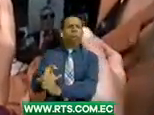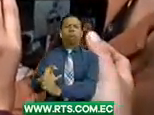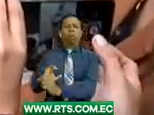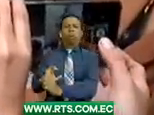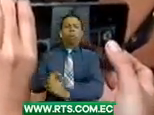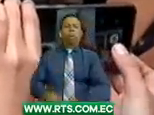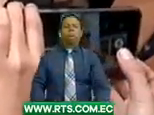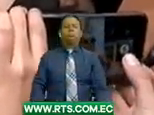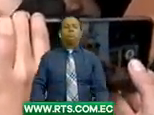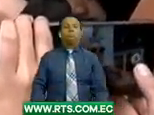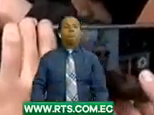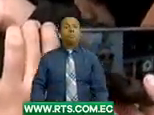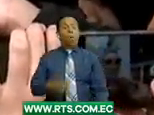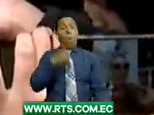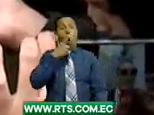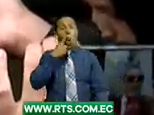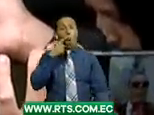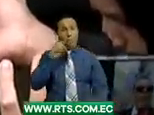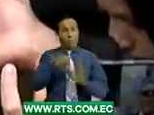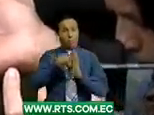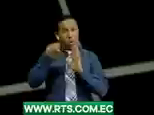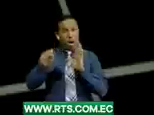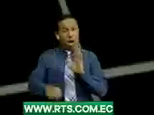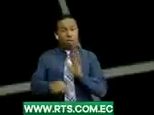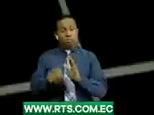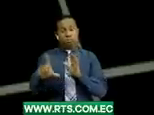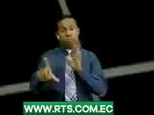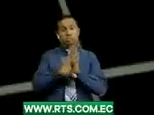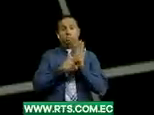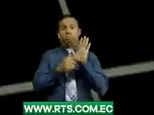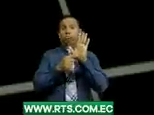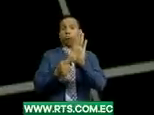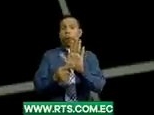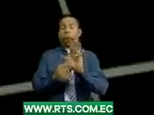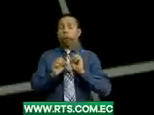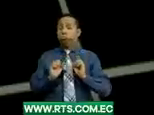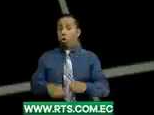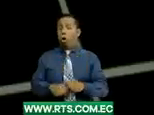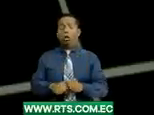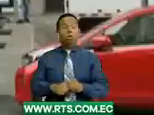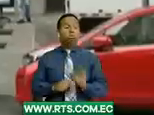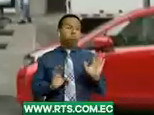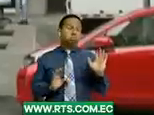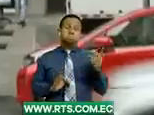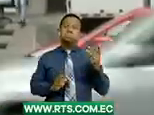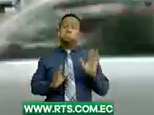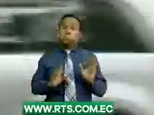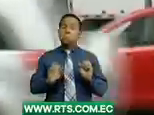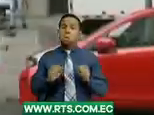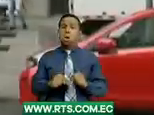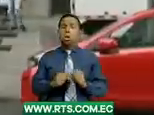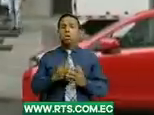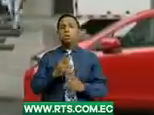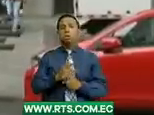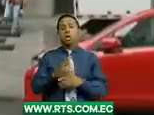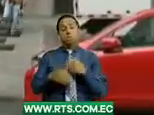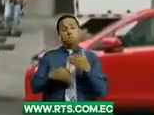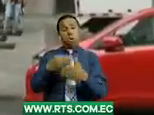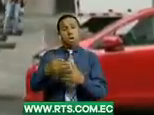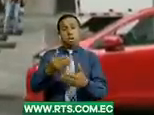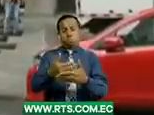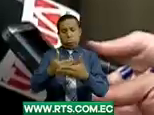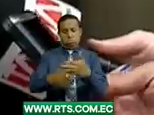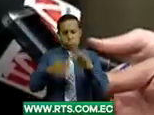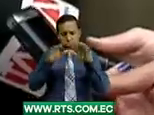se respalda en la ley para no presentarse a declarar como testigo de la Fiscalía General del Estado. En los próximos días presentarán un